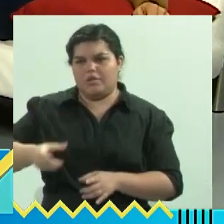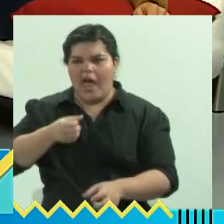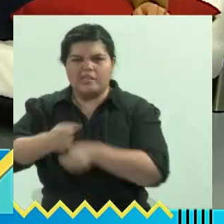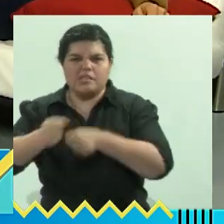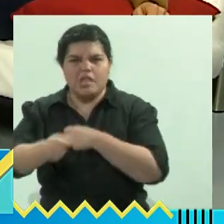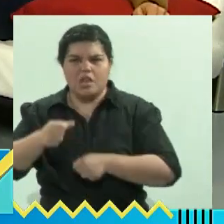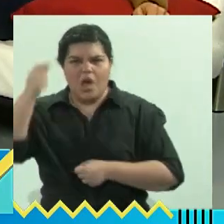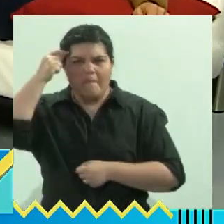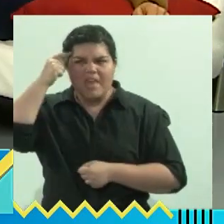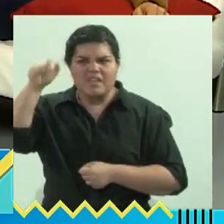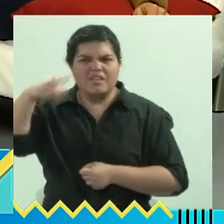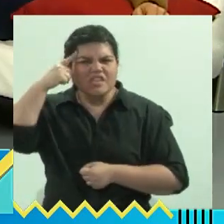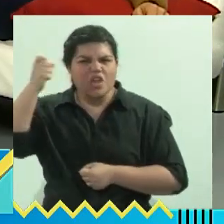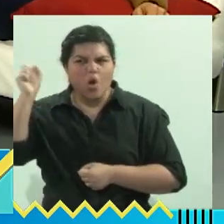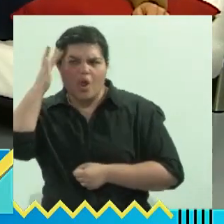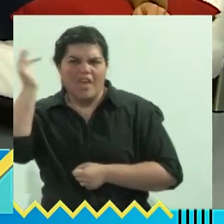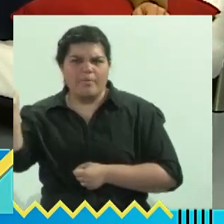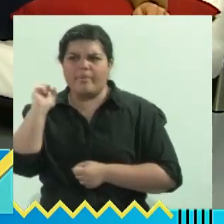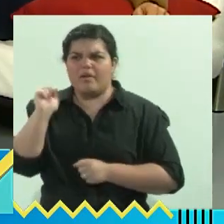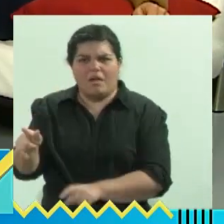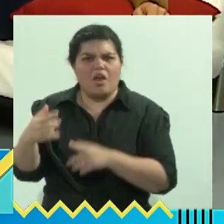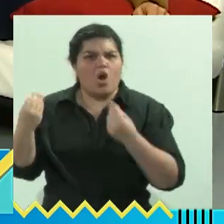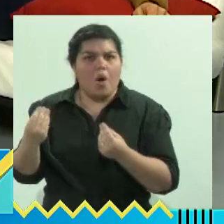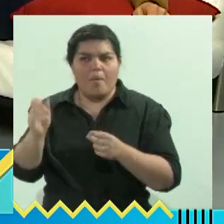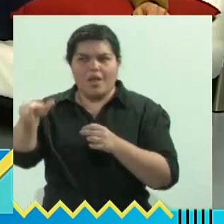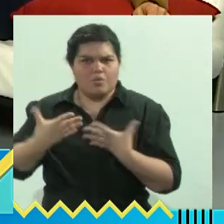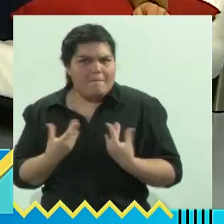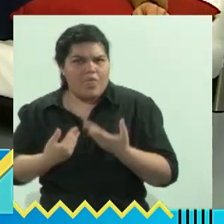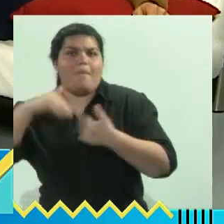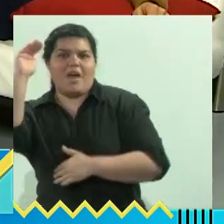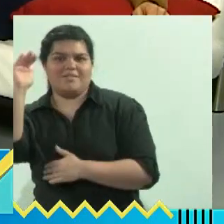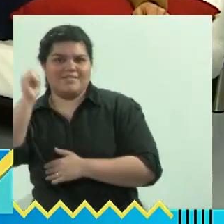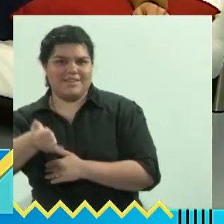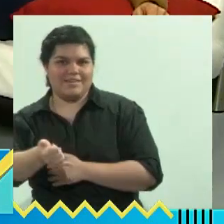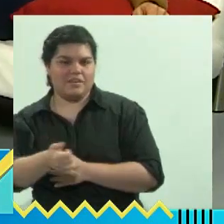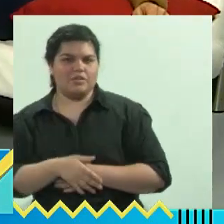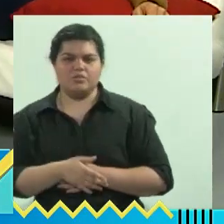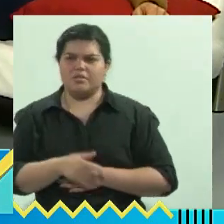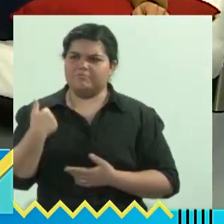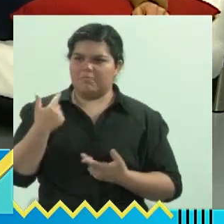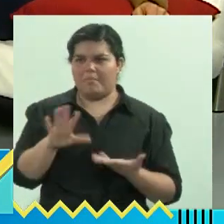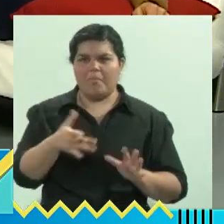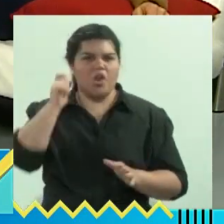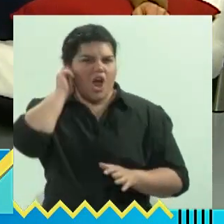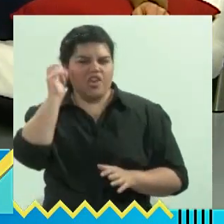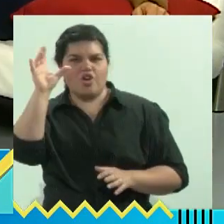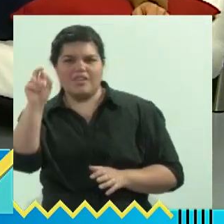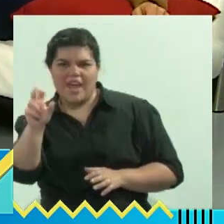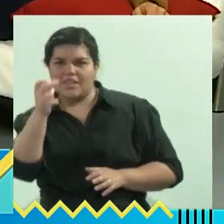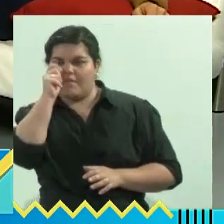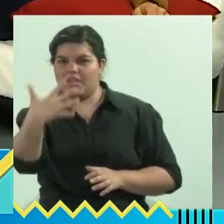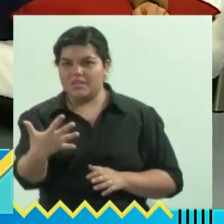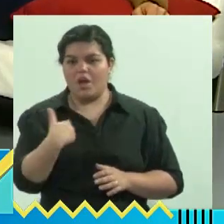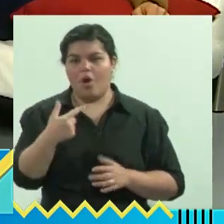persona o la dinámica que otra cosa. Entonces yo el libro siempre lo escribí pensando en que lo lea gente de mi edad, 30 años, 25, darle miedo a esa